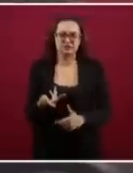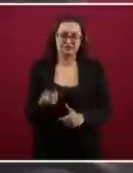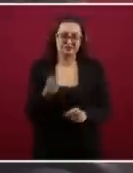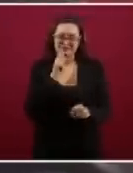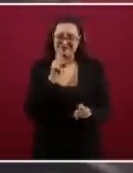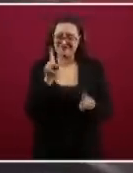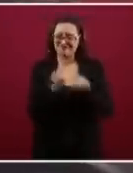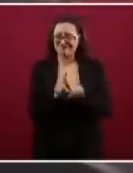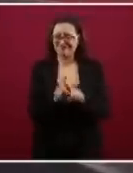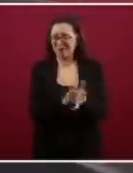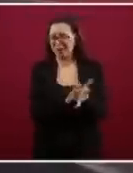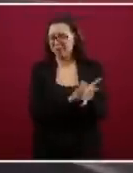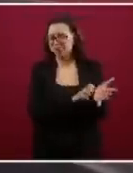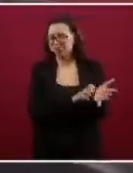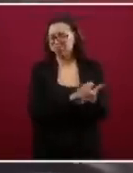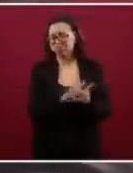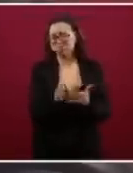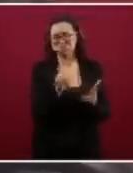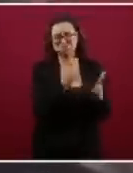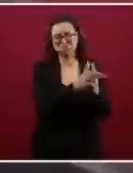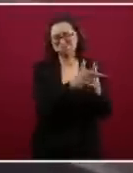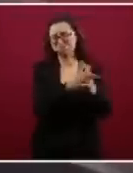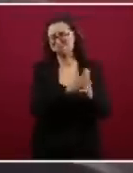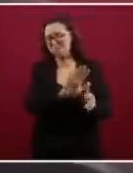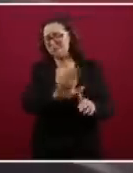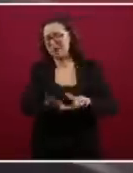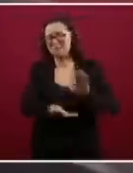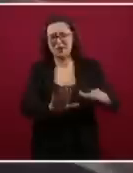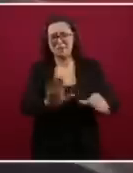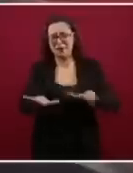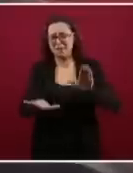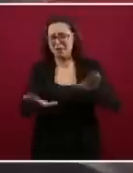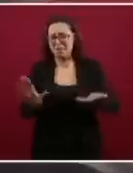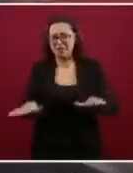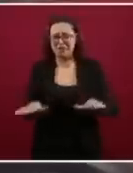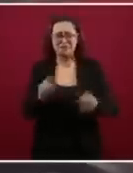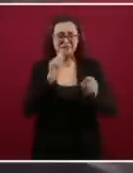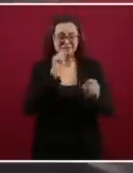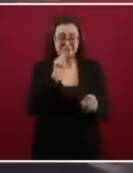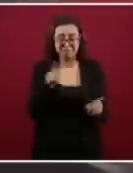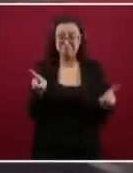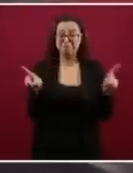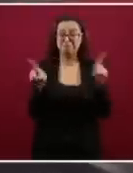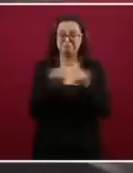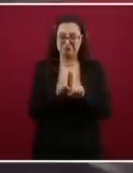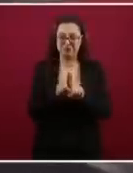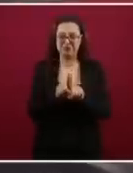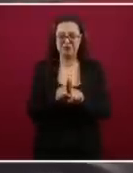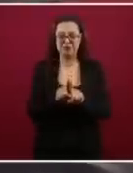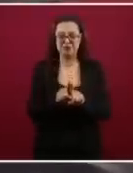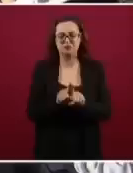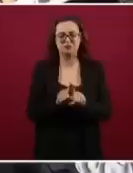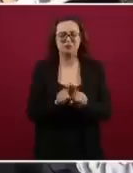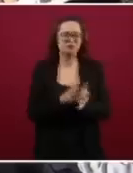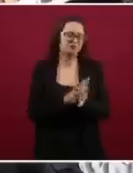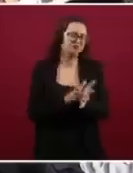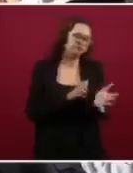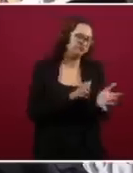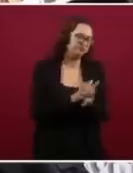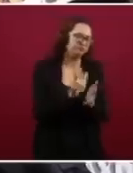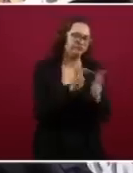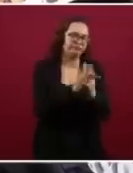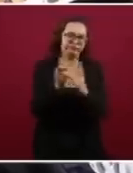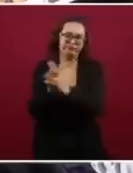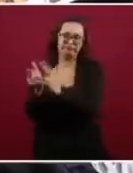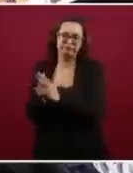muerte de miles de yaquis, y lo mismo, el asesinato de miles de